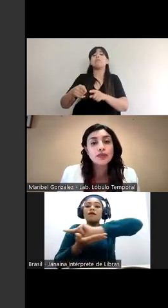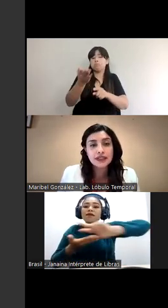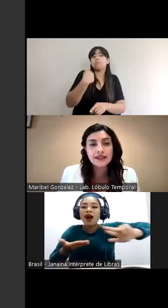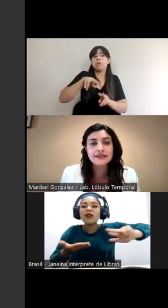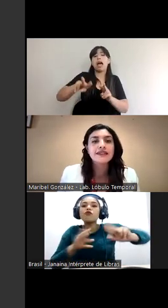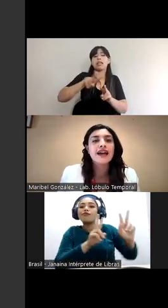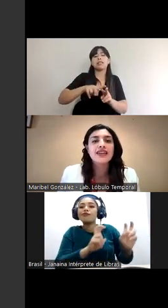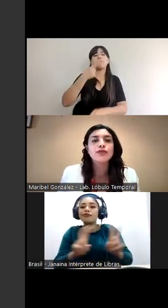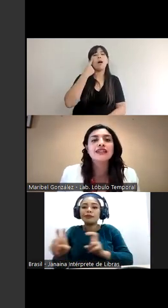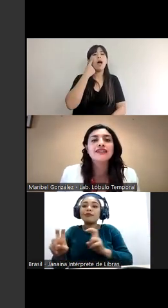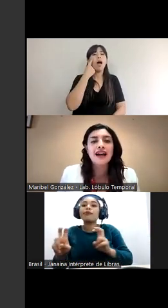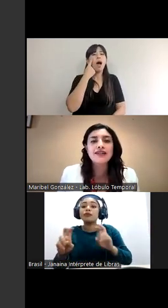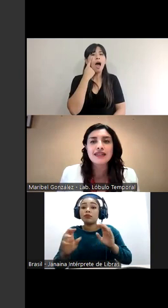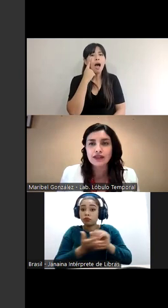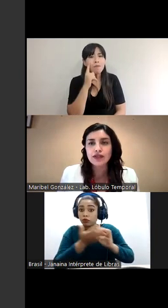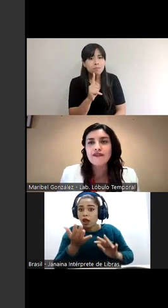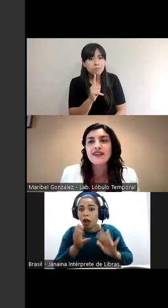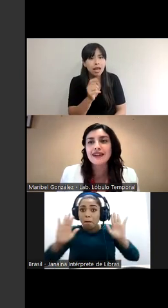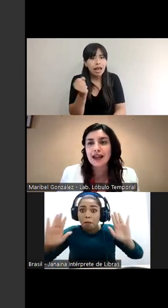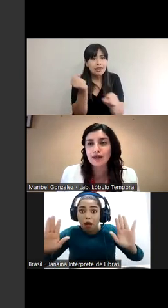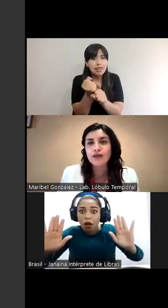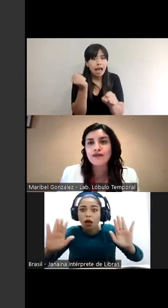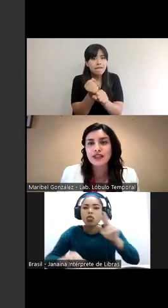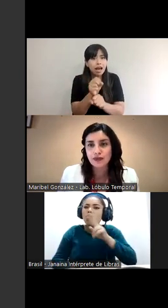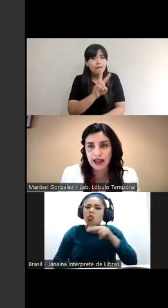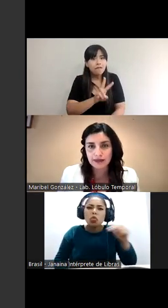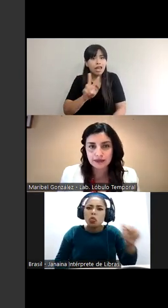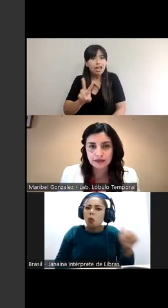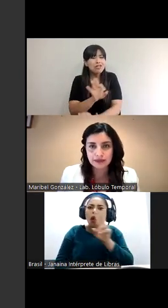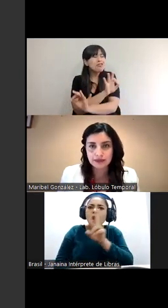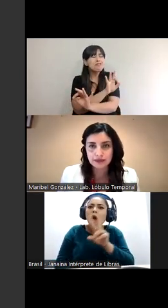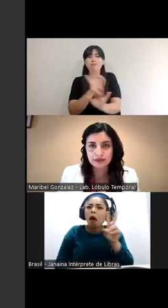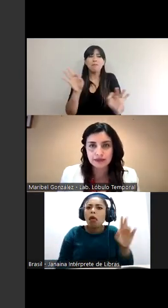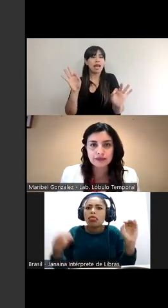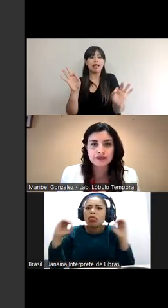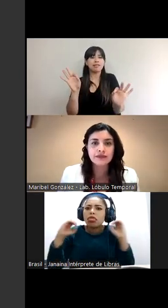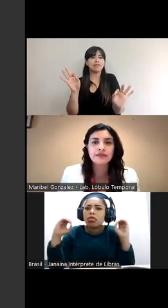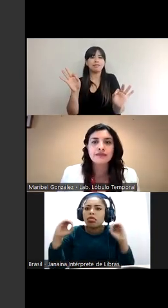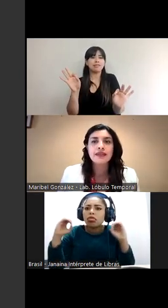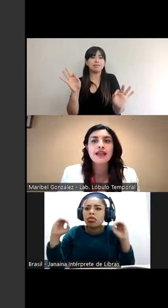Pero nunca habíamos trabajado haciendo vernáculo visual.